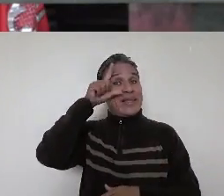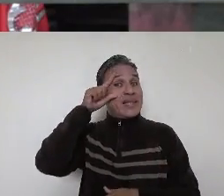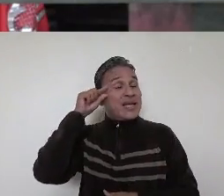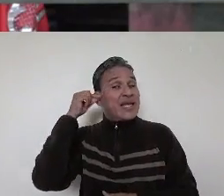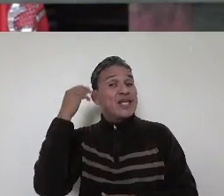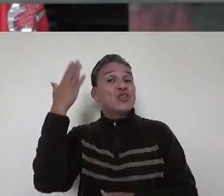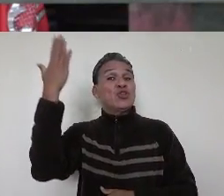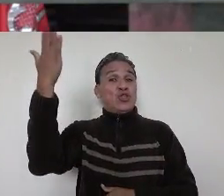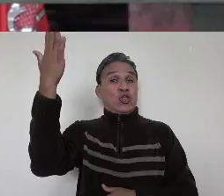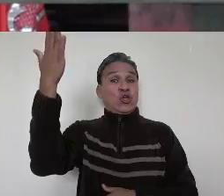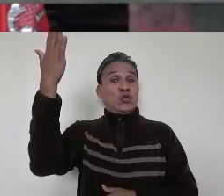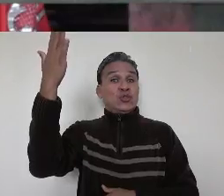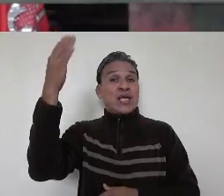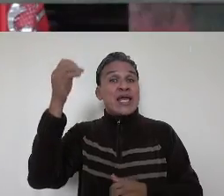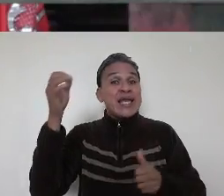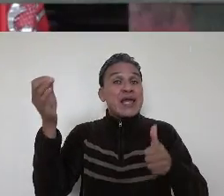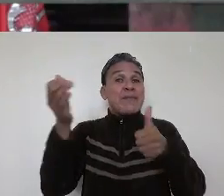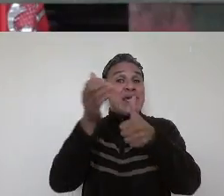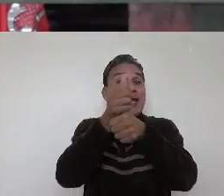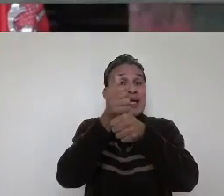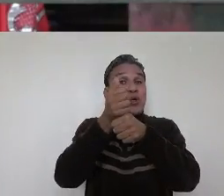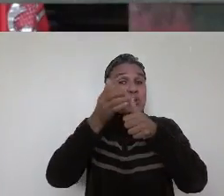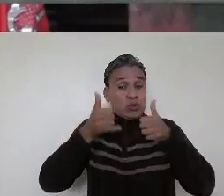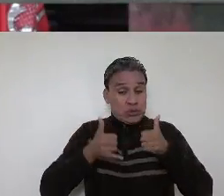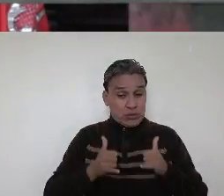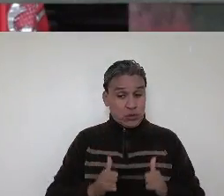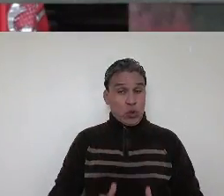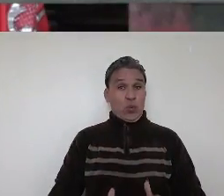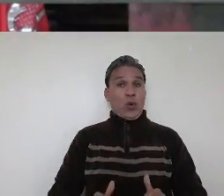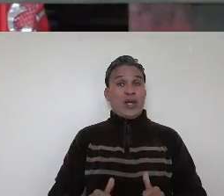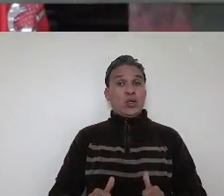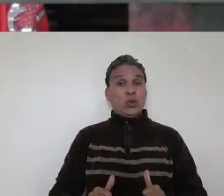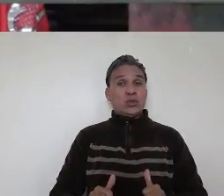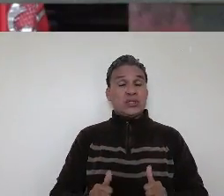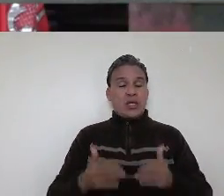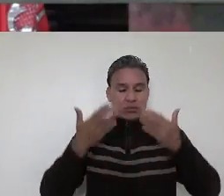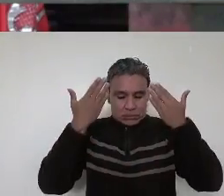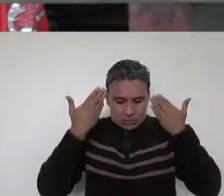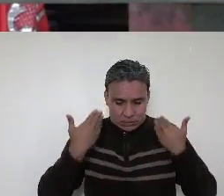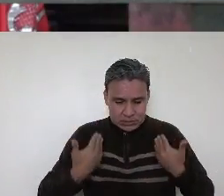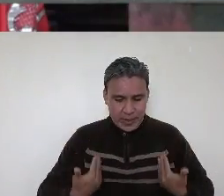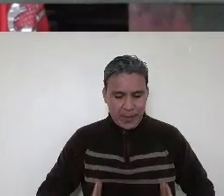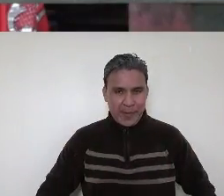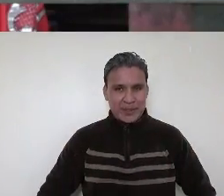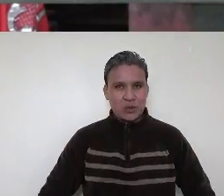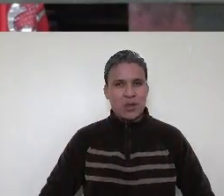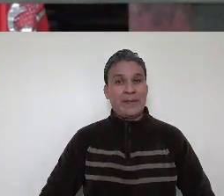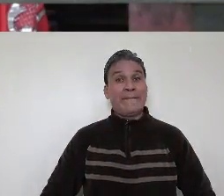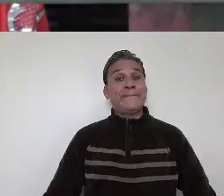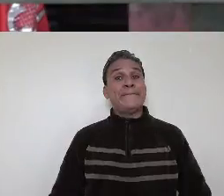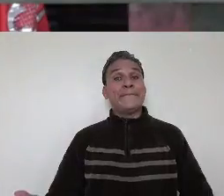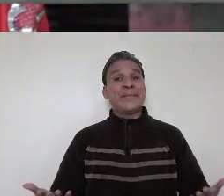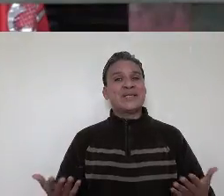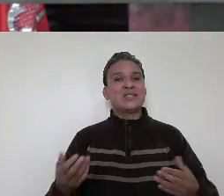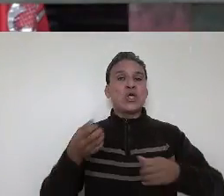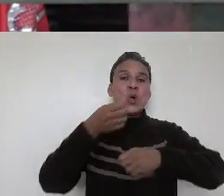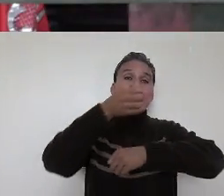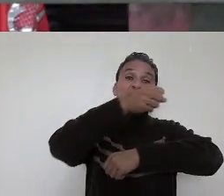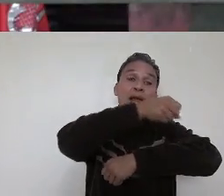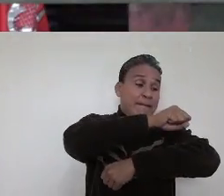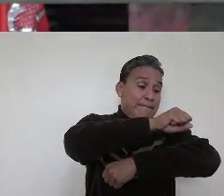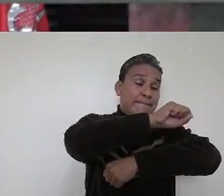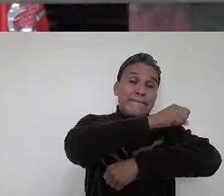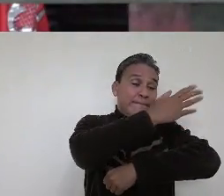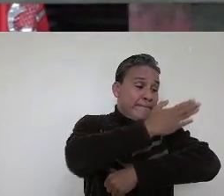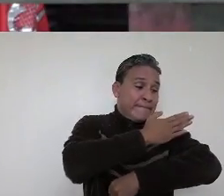y que me ha reconocido como hijo suyo y me ha revestido, me mandó el vestido en el bautismo que